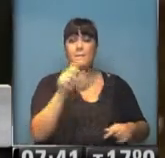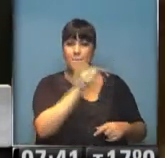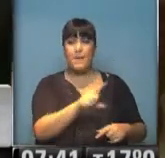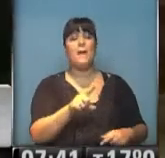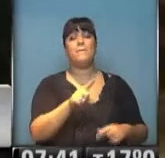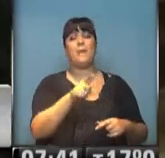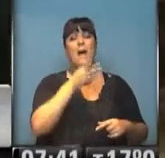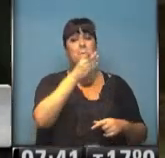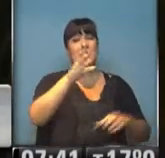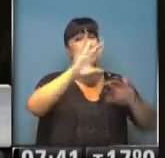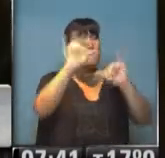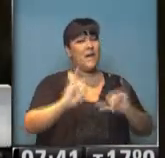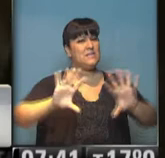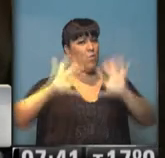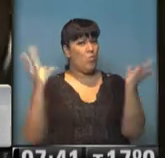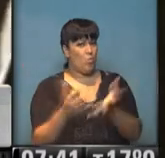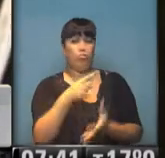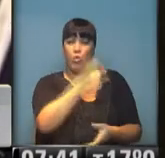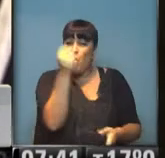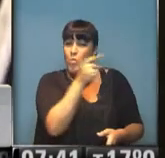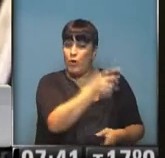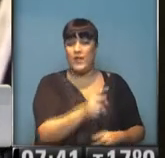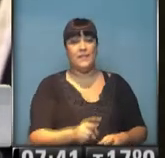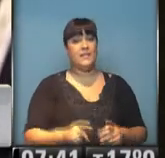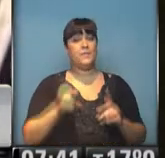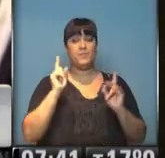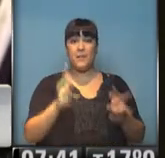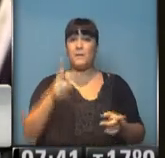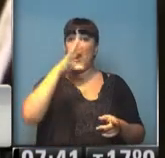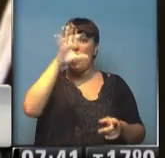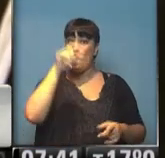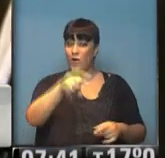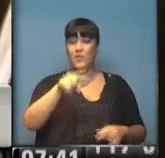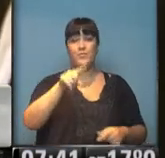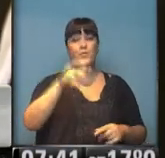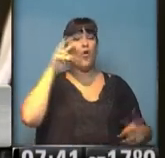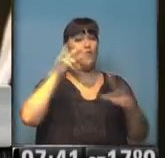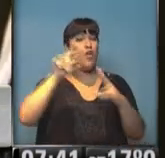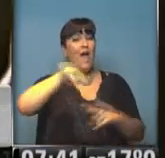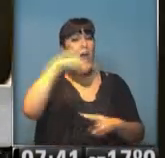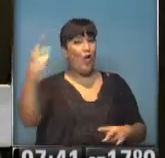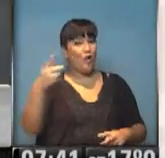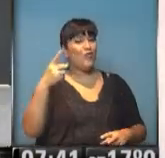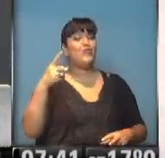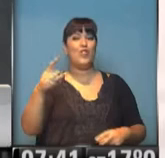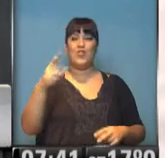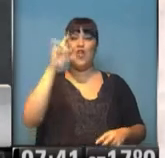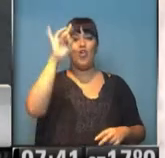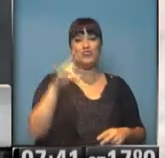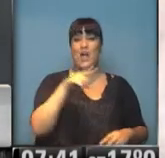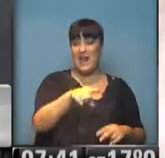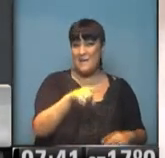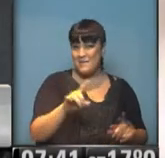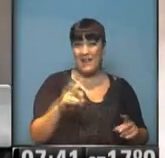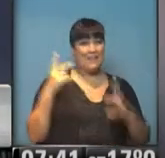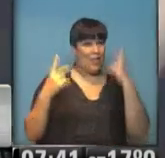paz a nivel mundial después recordemos vio a otro de los nietos porque estela no fue solamente con